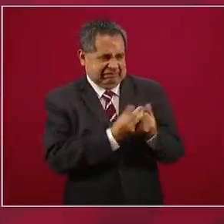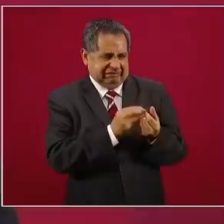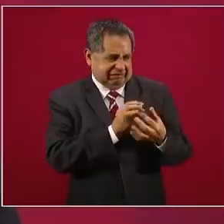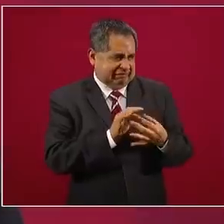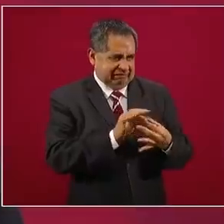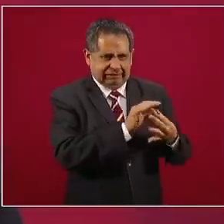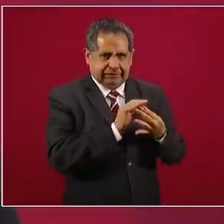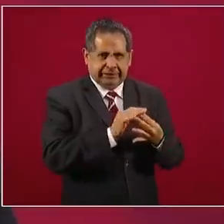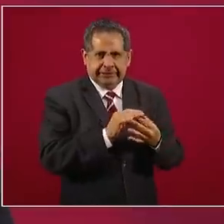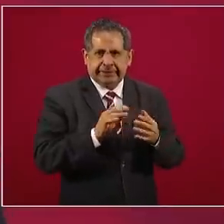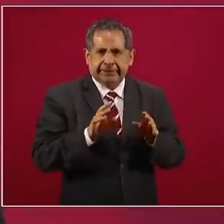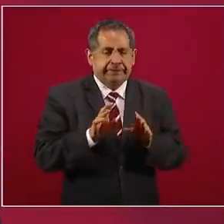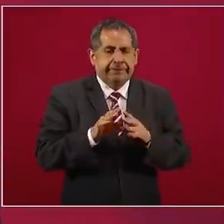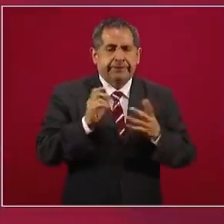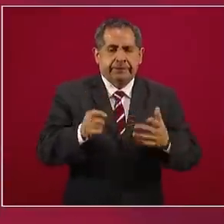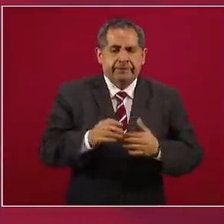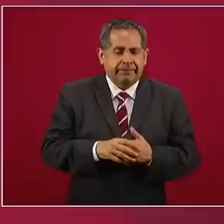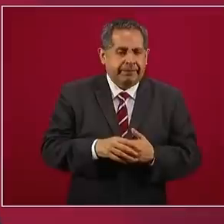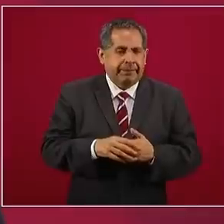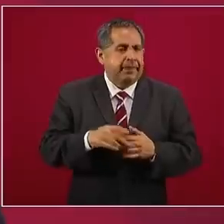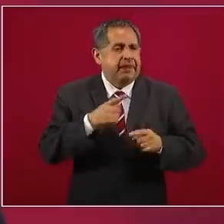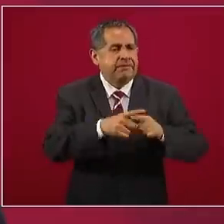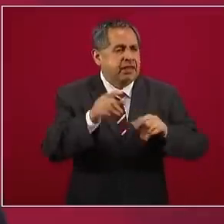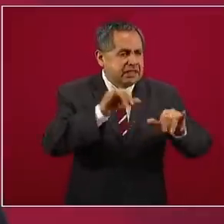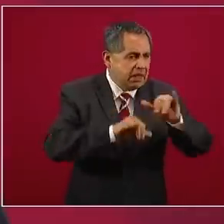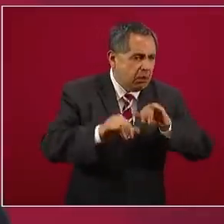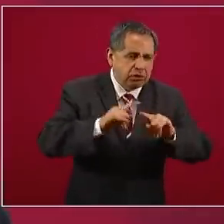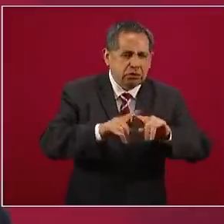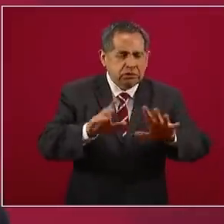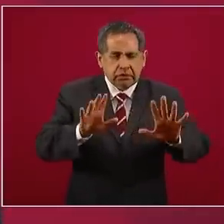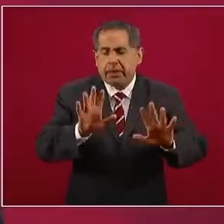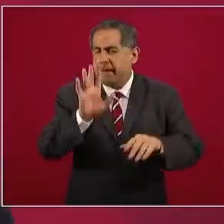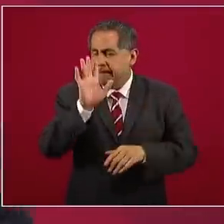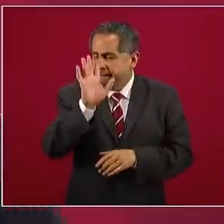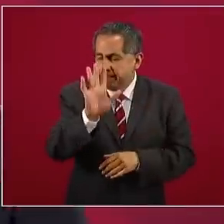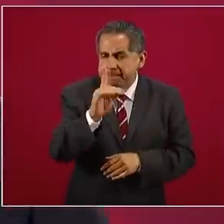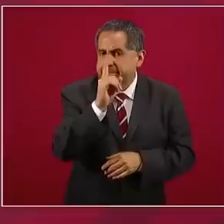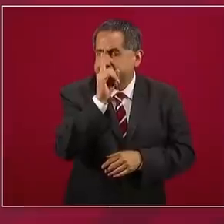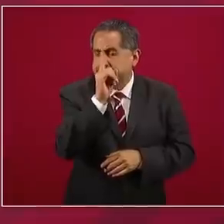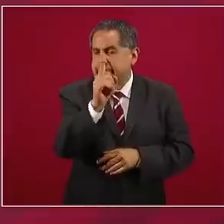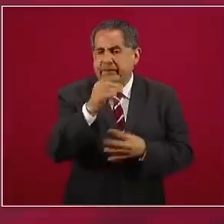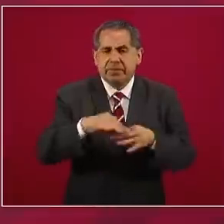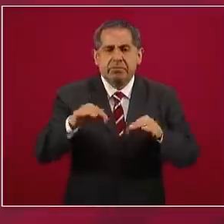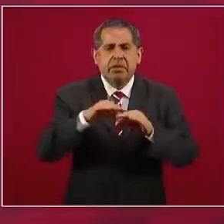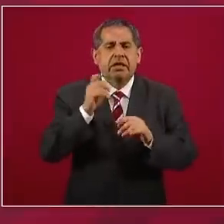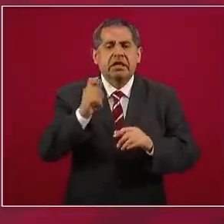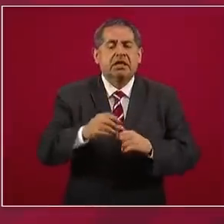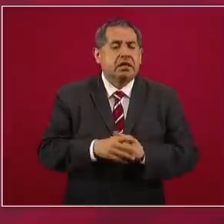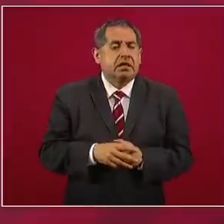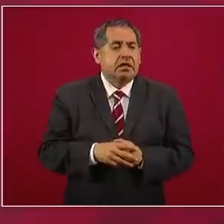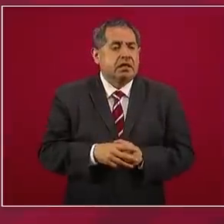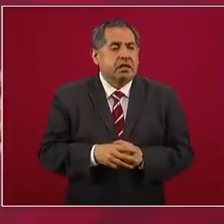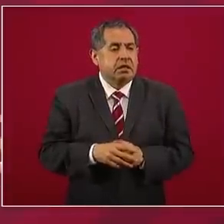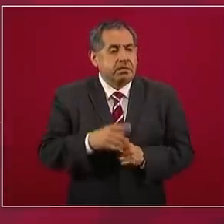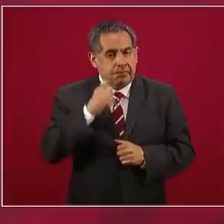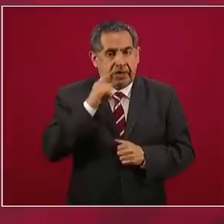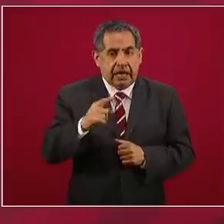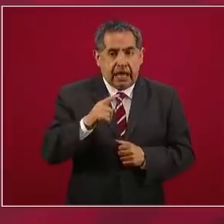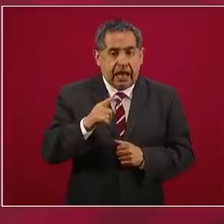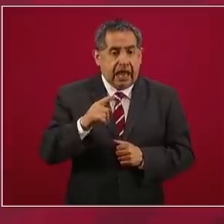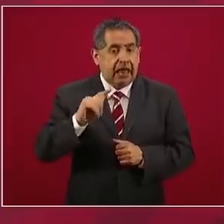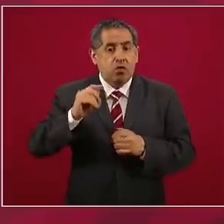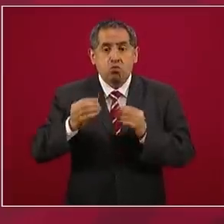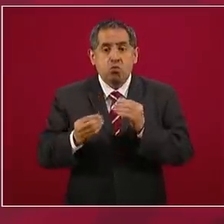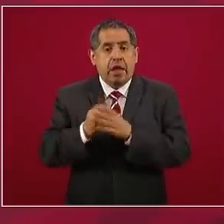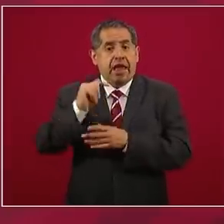entre los diferentes laboratorios que van a participar, pero principalmente uno es procurar la transferencia de